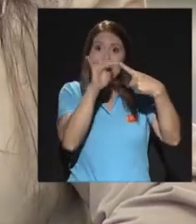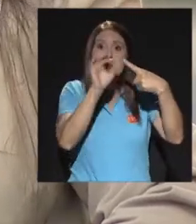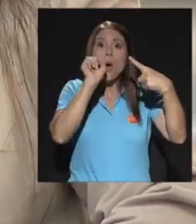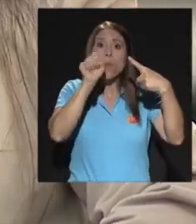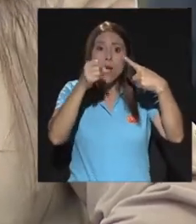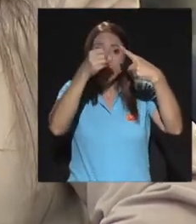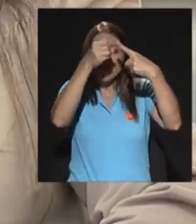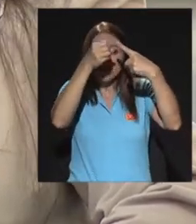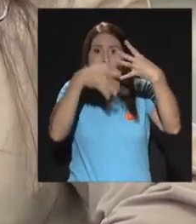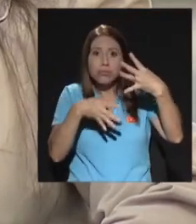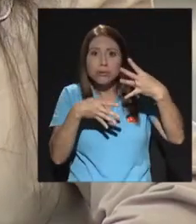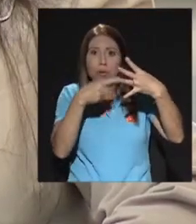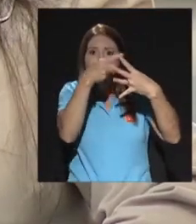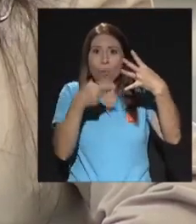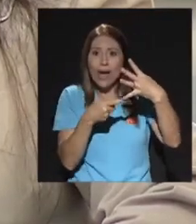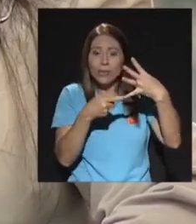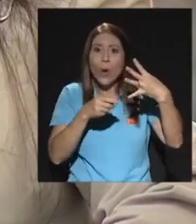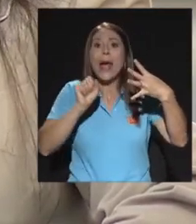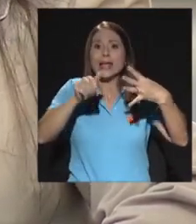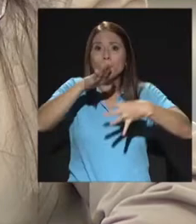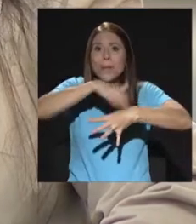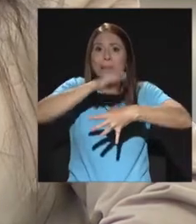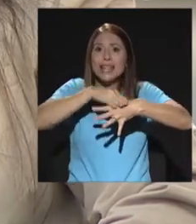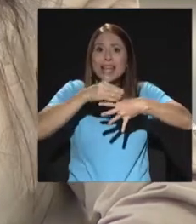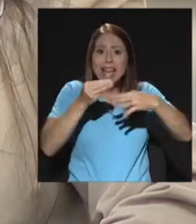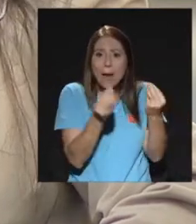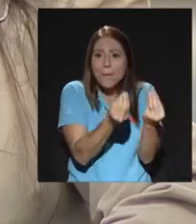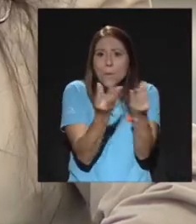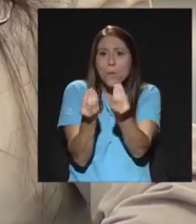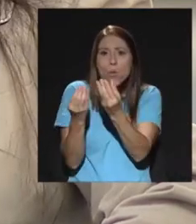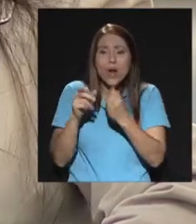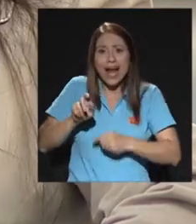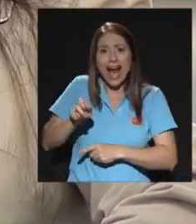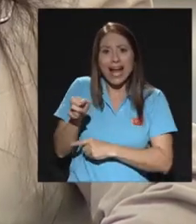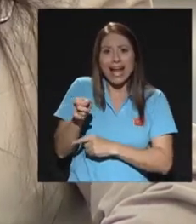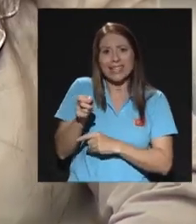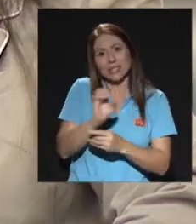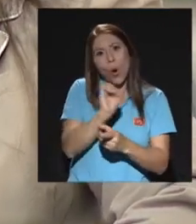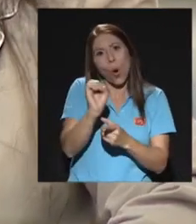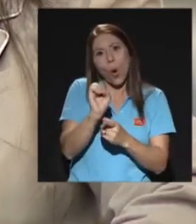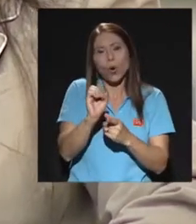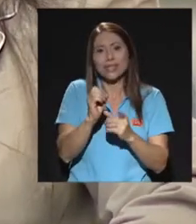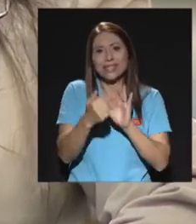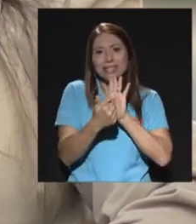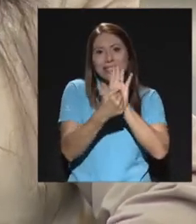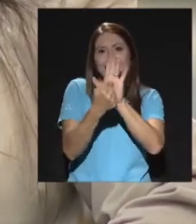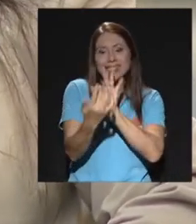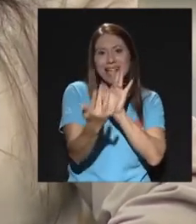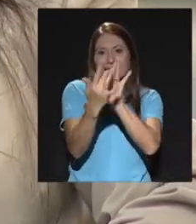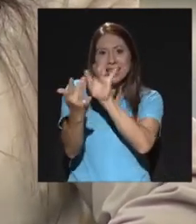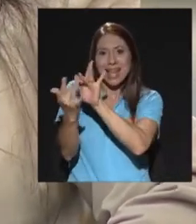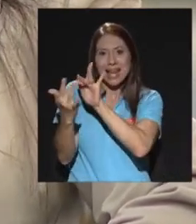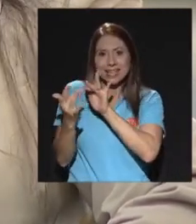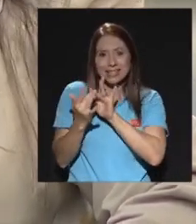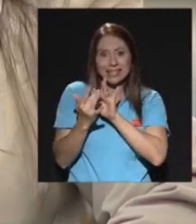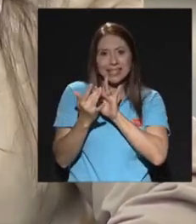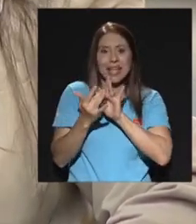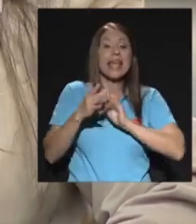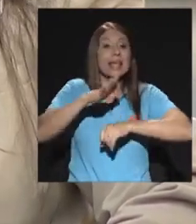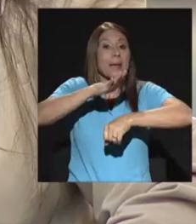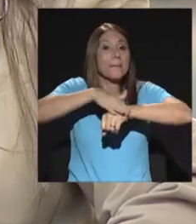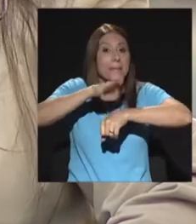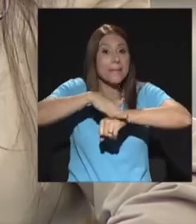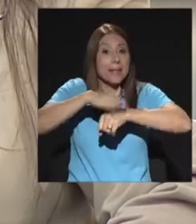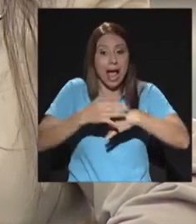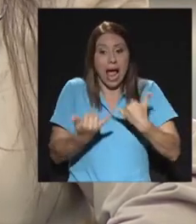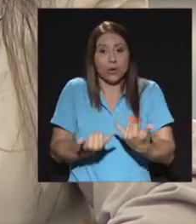una multiplicación de canales, ¿verdad? O de señales, para decirlo más correctamente, que permitiría a los actuales